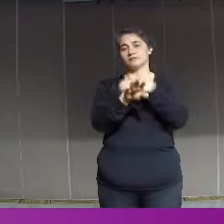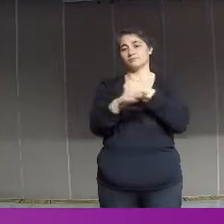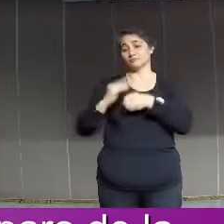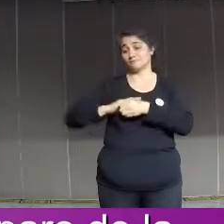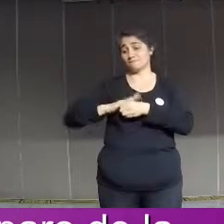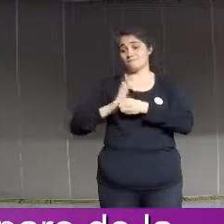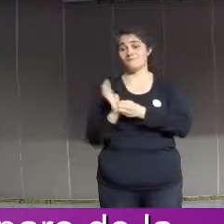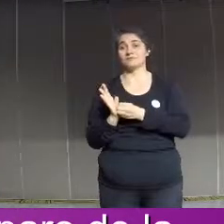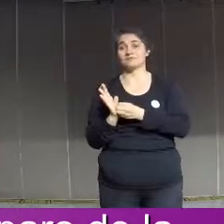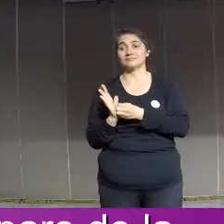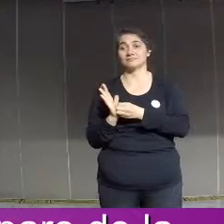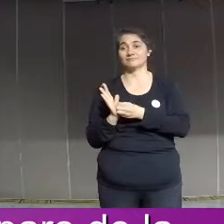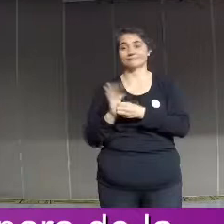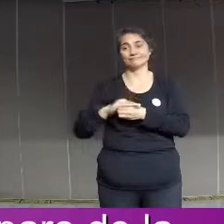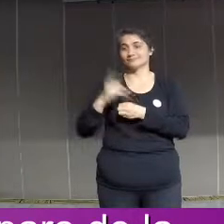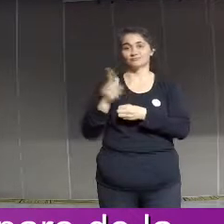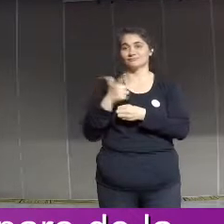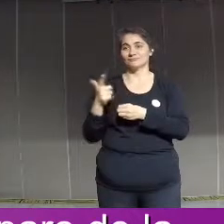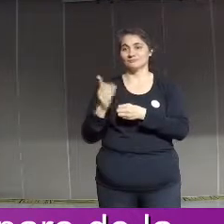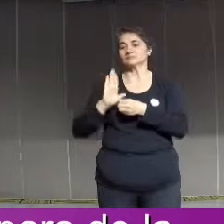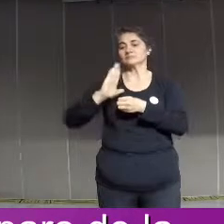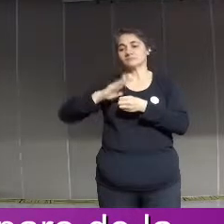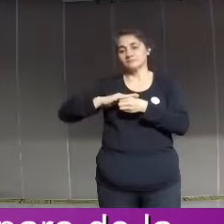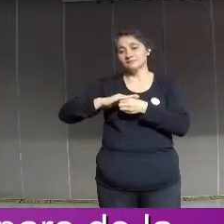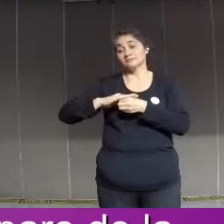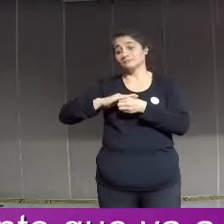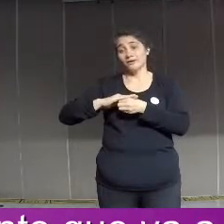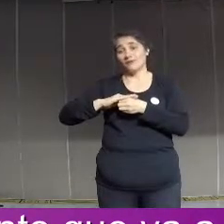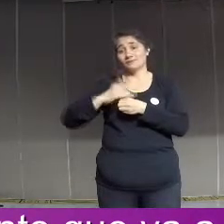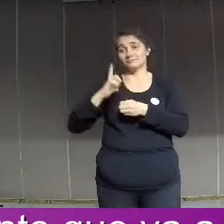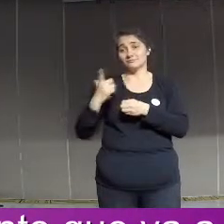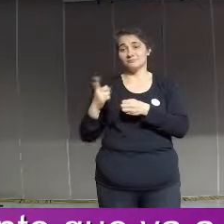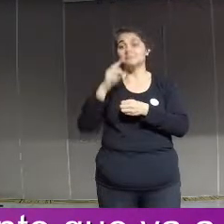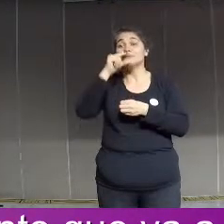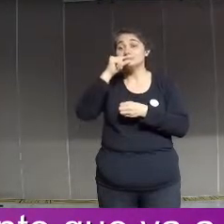alimento discurre a la vía aérea antes de que se produzca el disparo, por